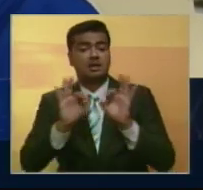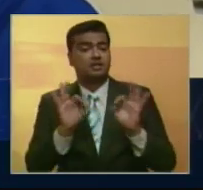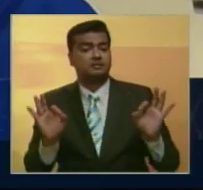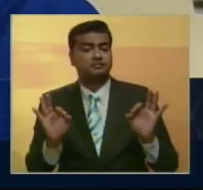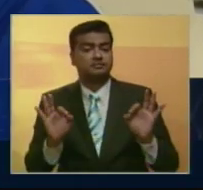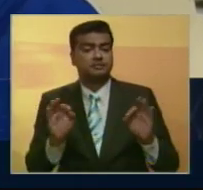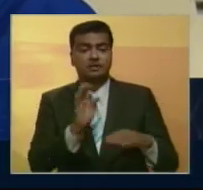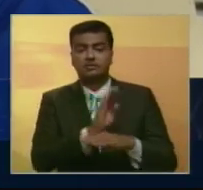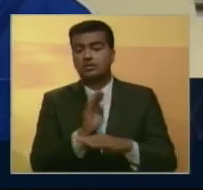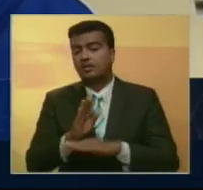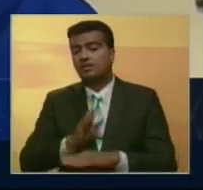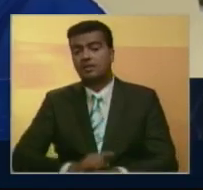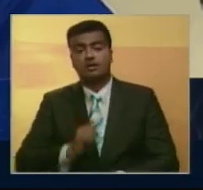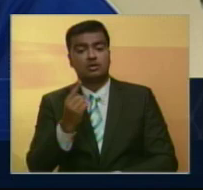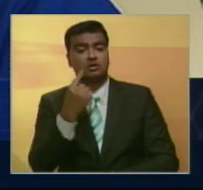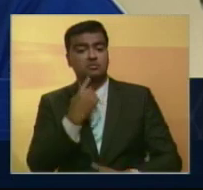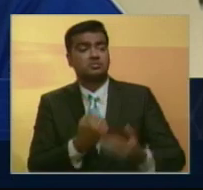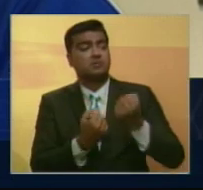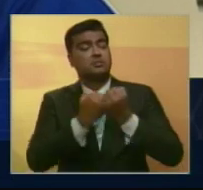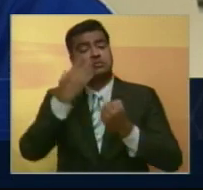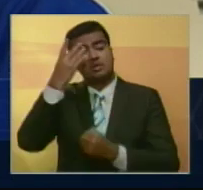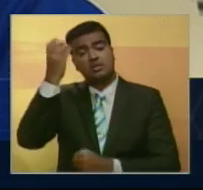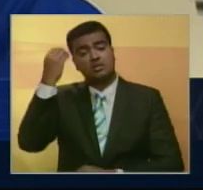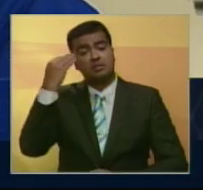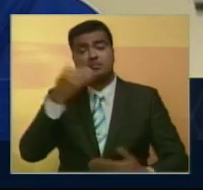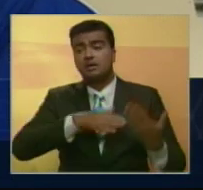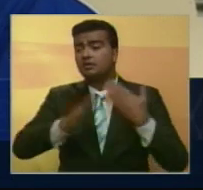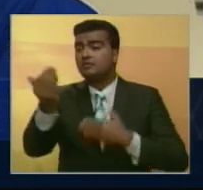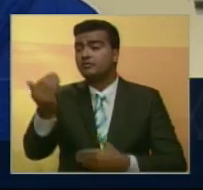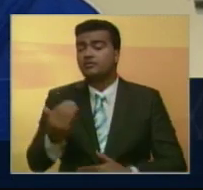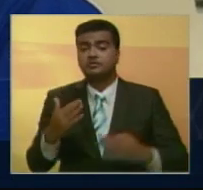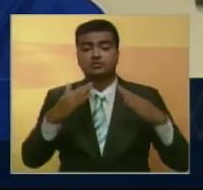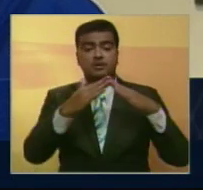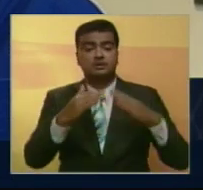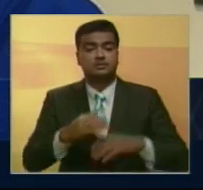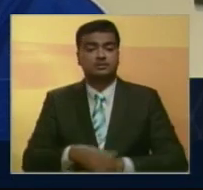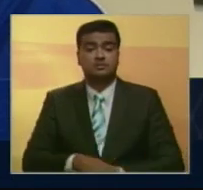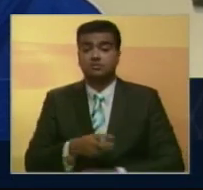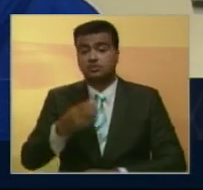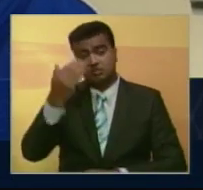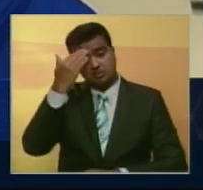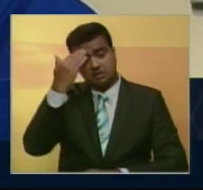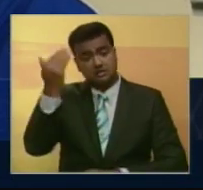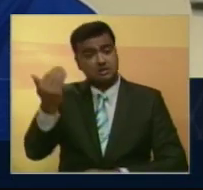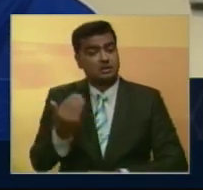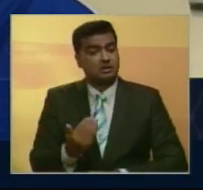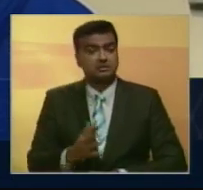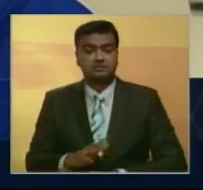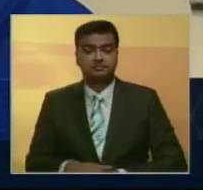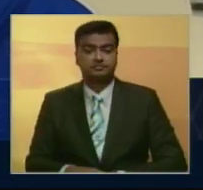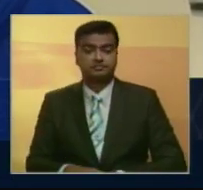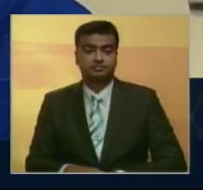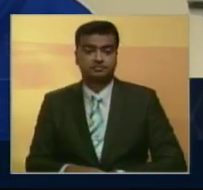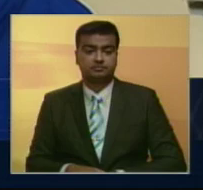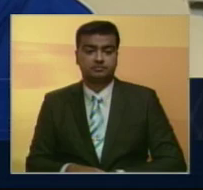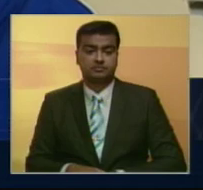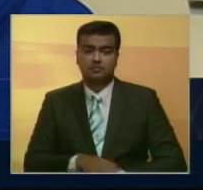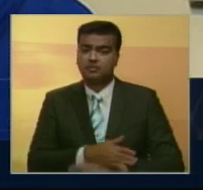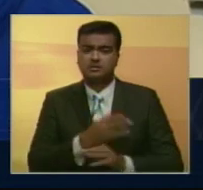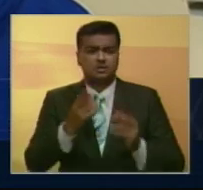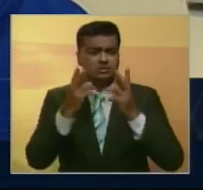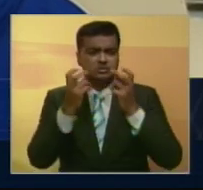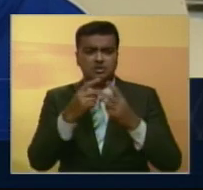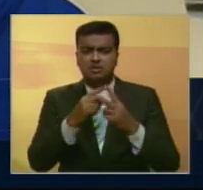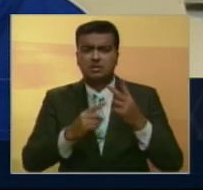está en que uno se apoya en Dios para salir y para volver a su casa. Uno no sabe si regresa o no regresa, porque se han escuchado